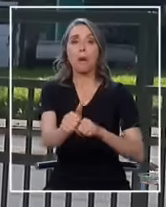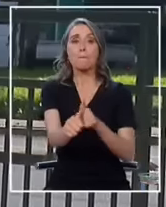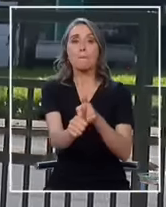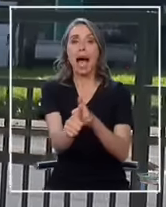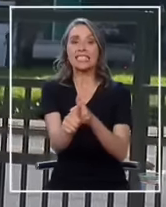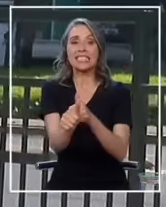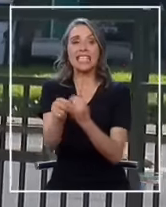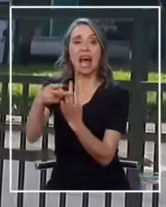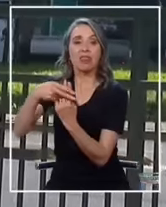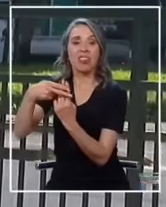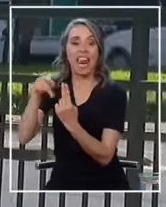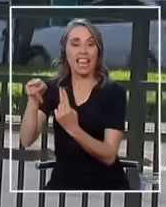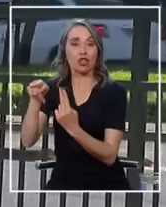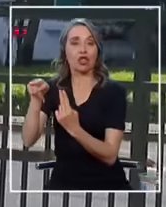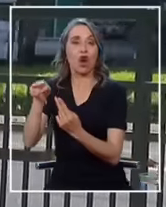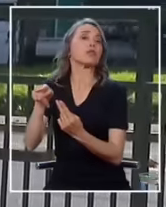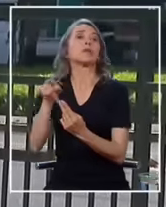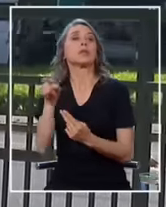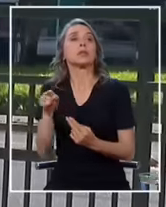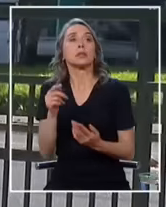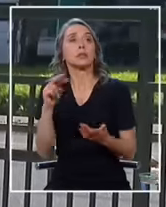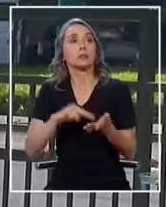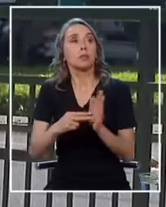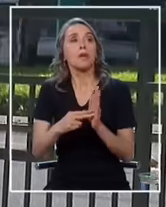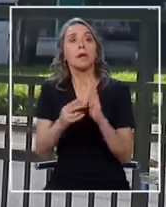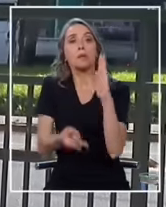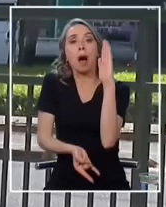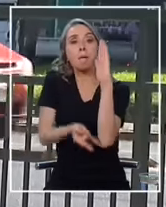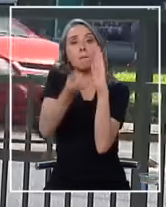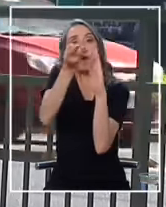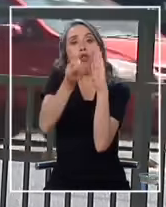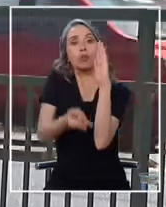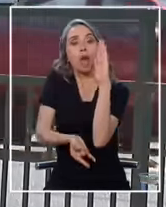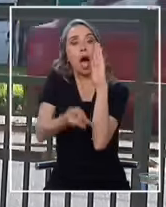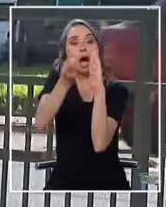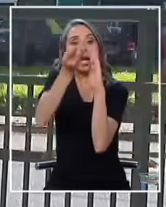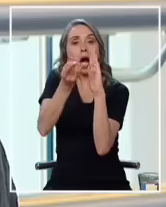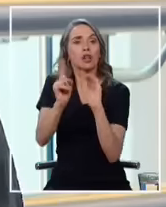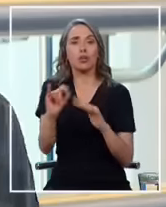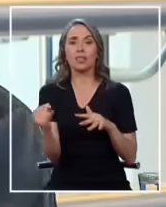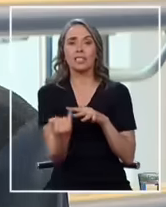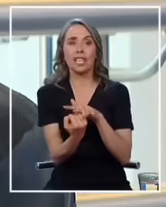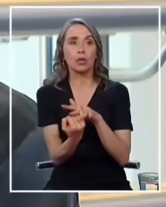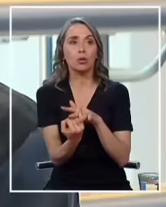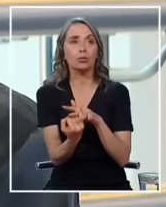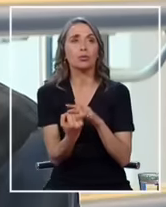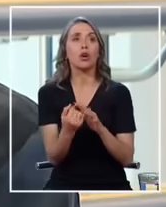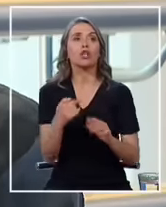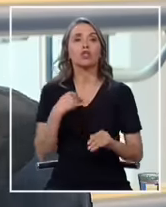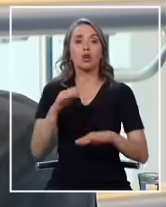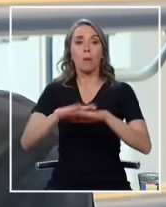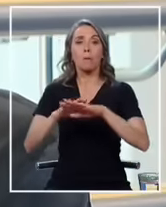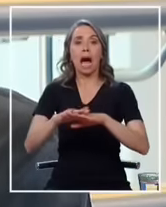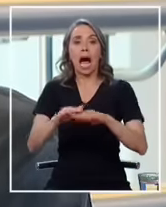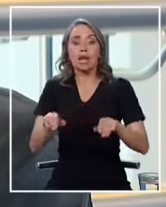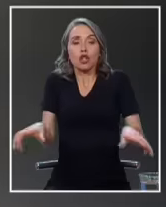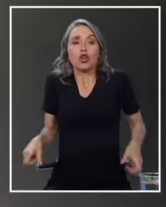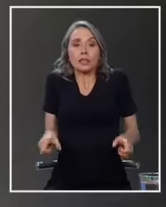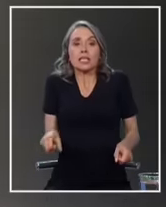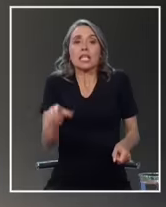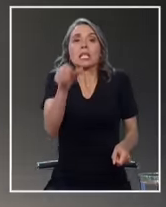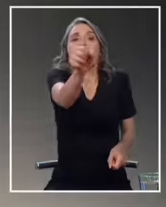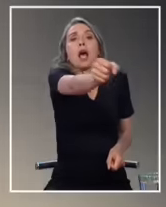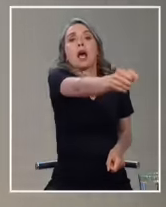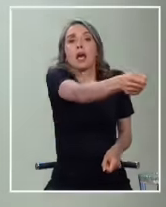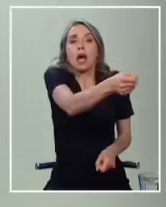cercana. Explica que pese a eso debe lidiar con un montacarga que se aleja de lo inclusivo. Uno tiene que operar de manera manual, abrir la